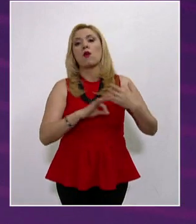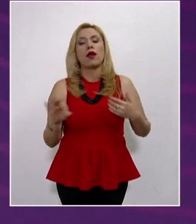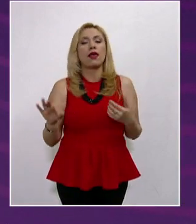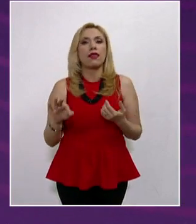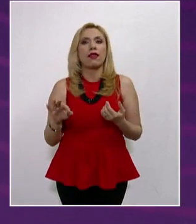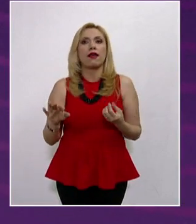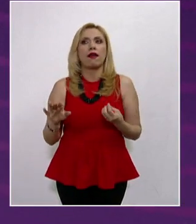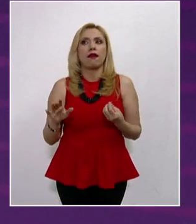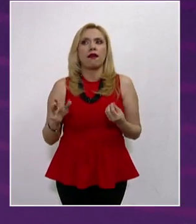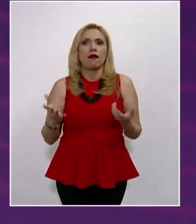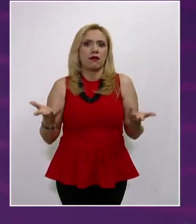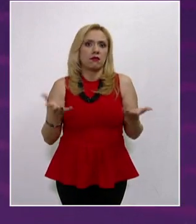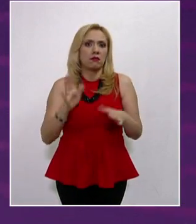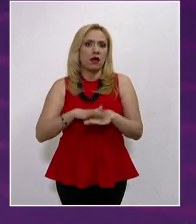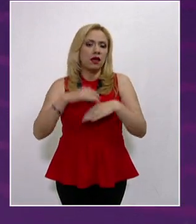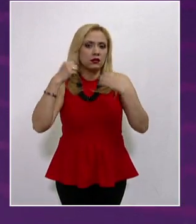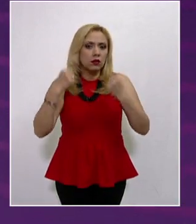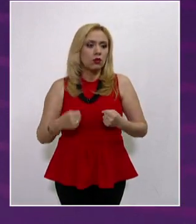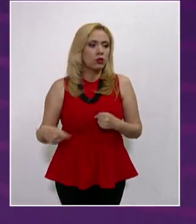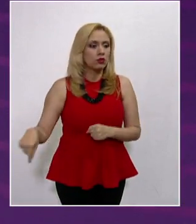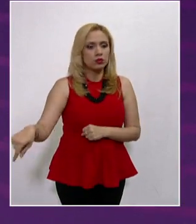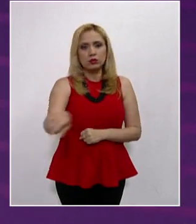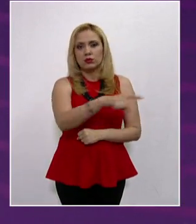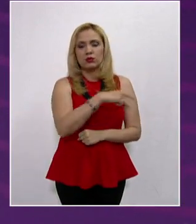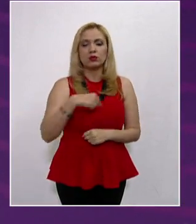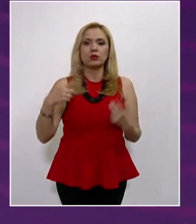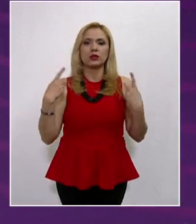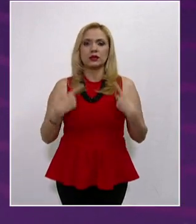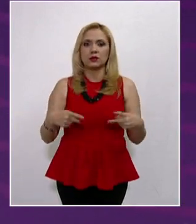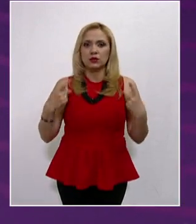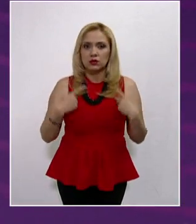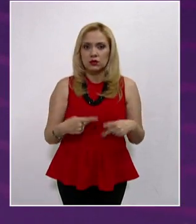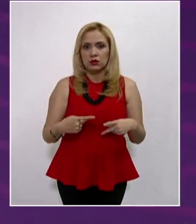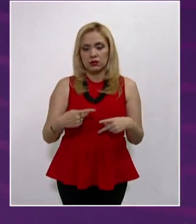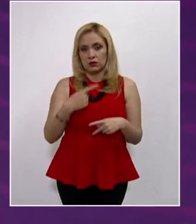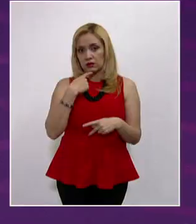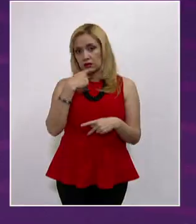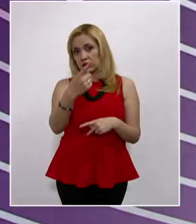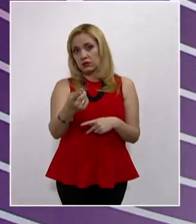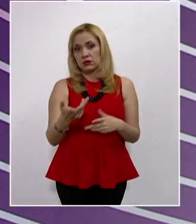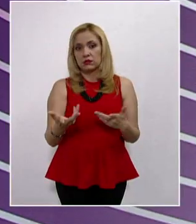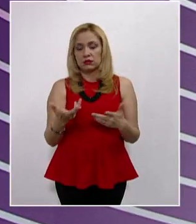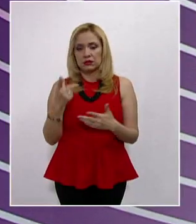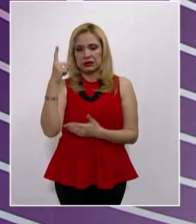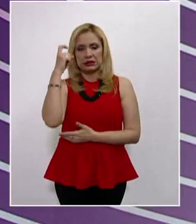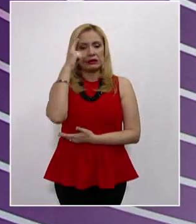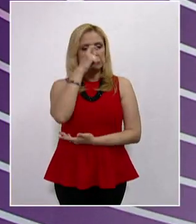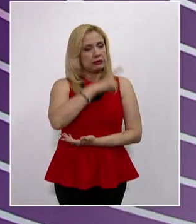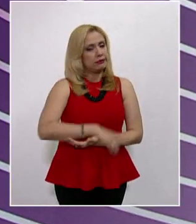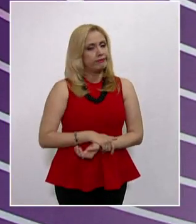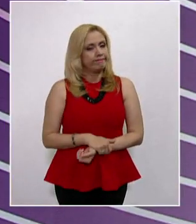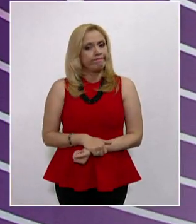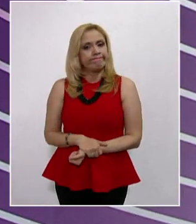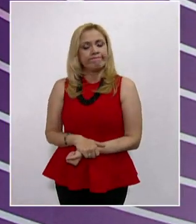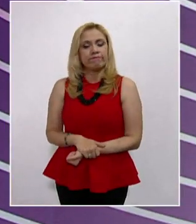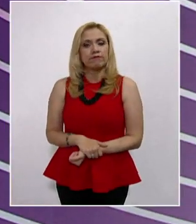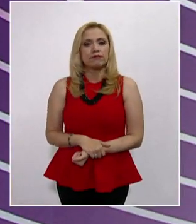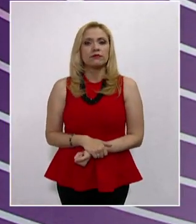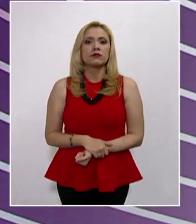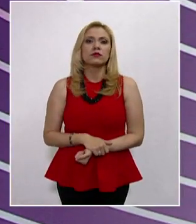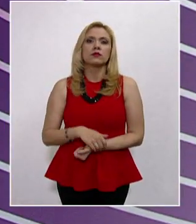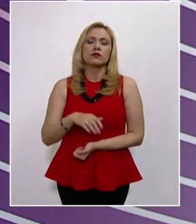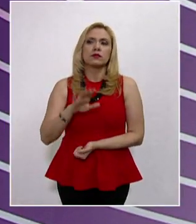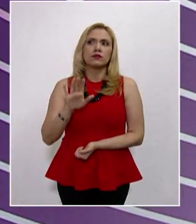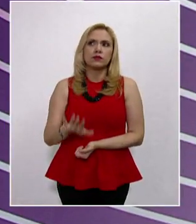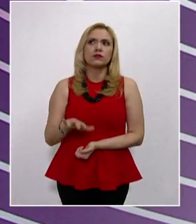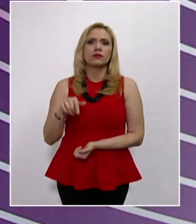generar seguridad para la ciudadanía, como dices, que está en una situación muy, muy susceptible. Y bueno,